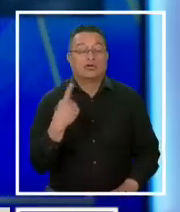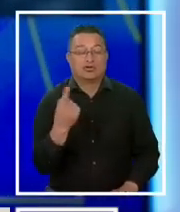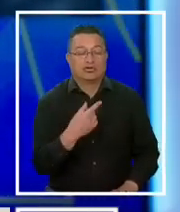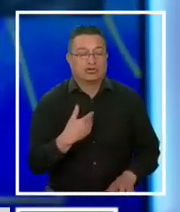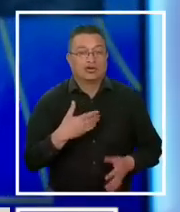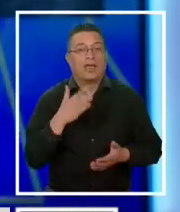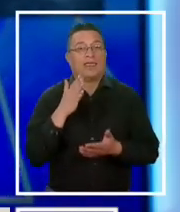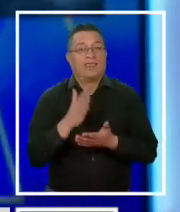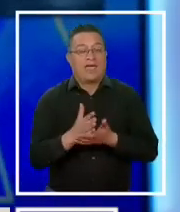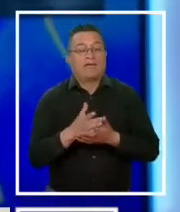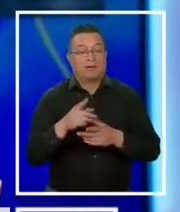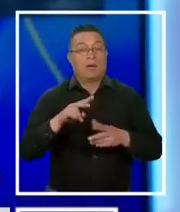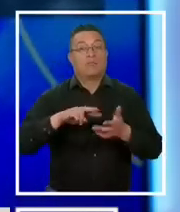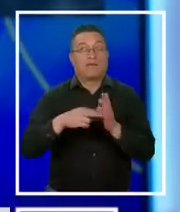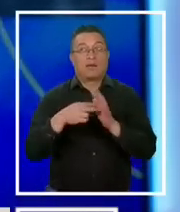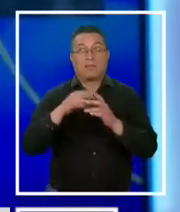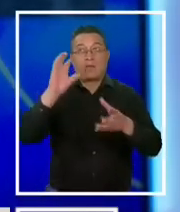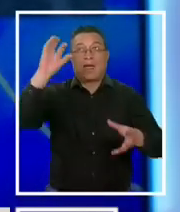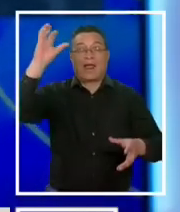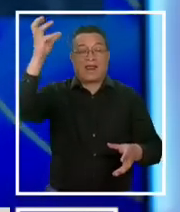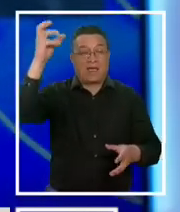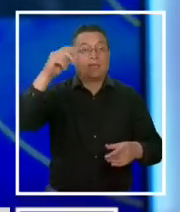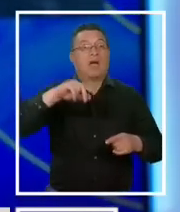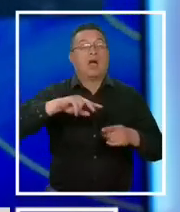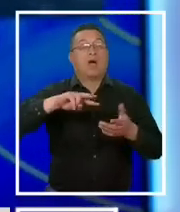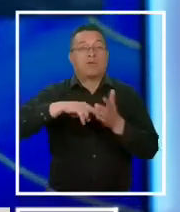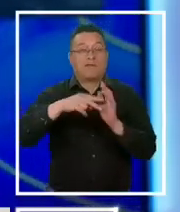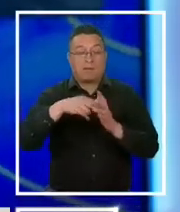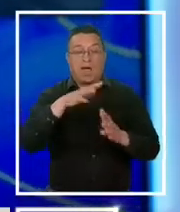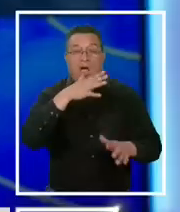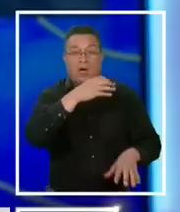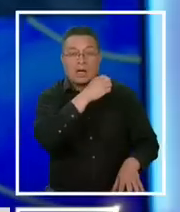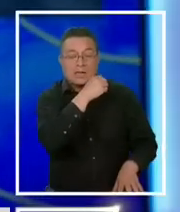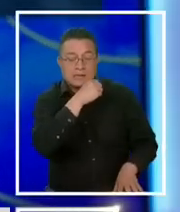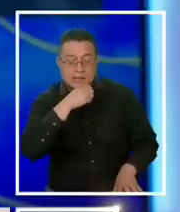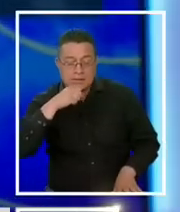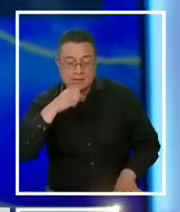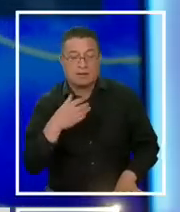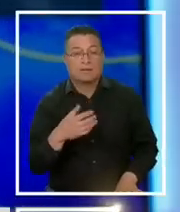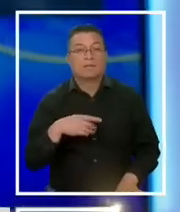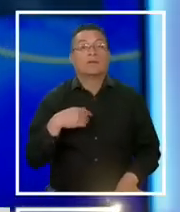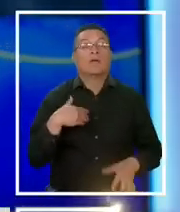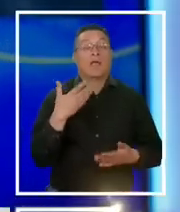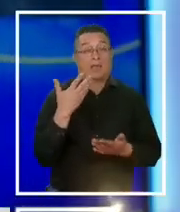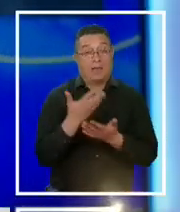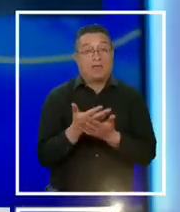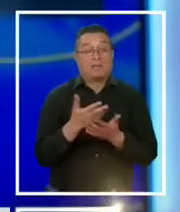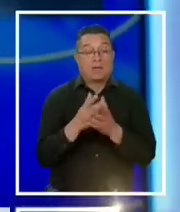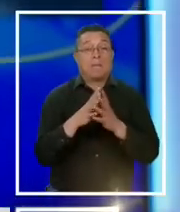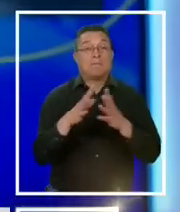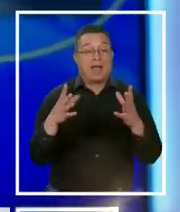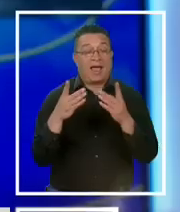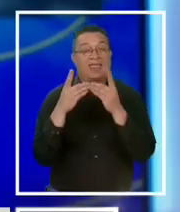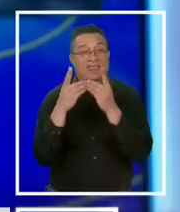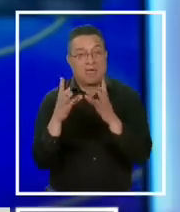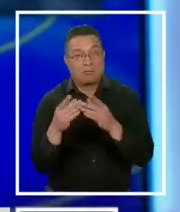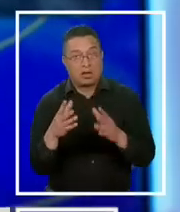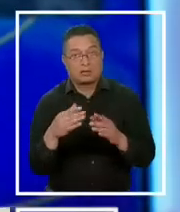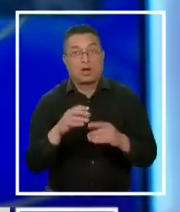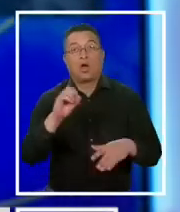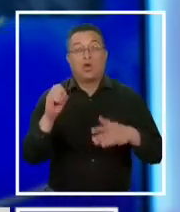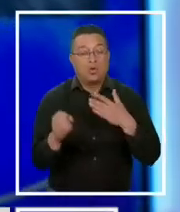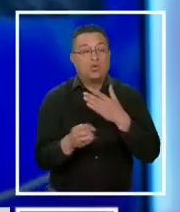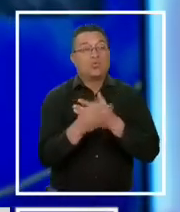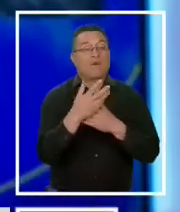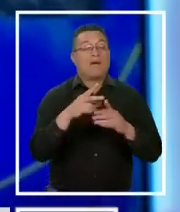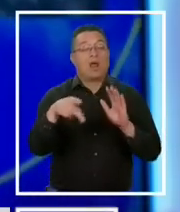una crisis climática una emergencia hídrica tenemos que resolver la demanda de más democracia generar unas